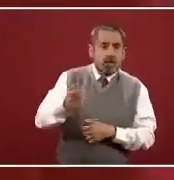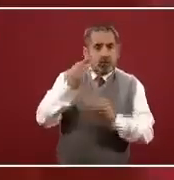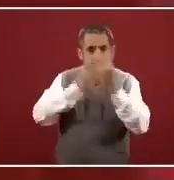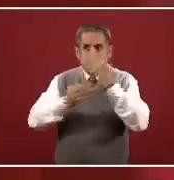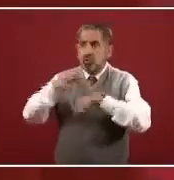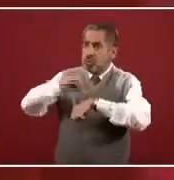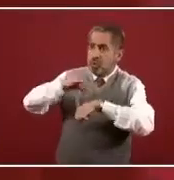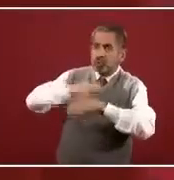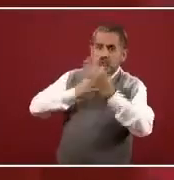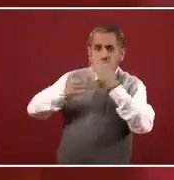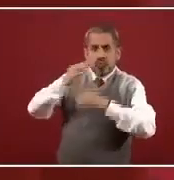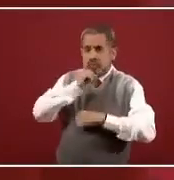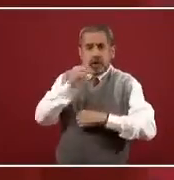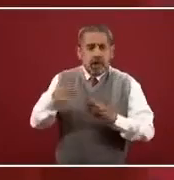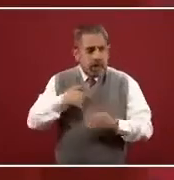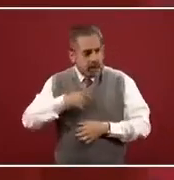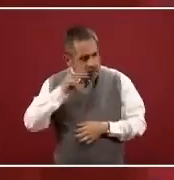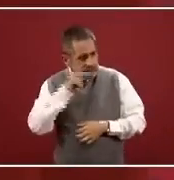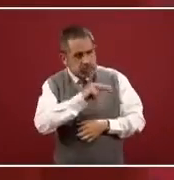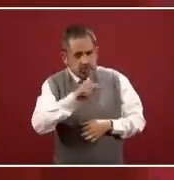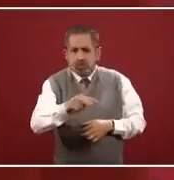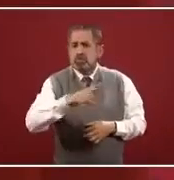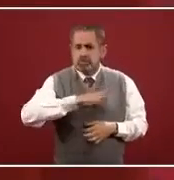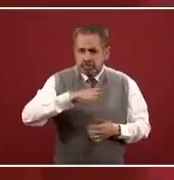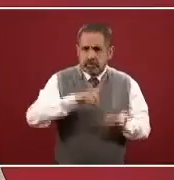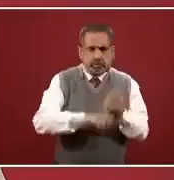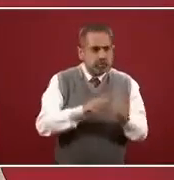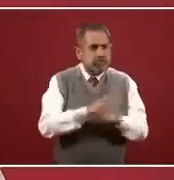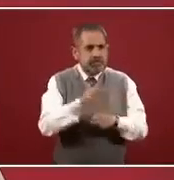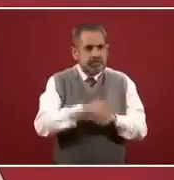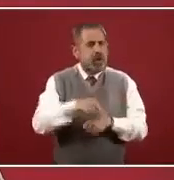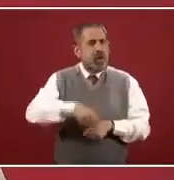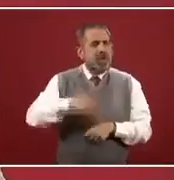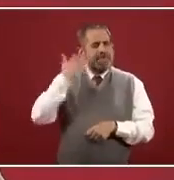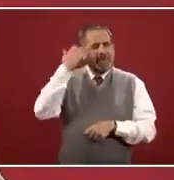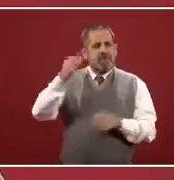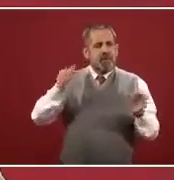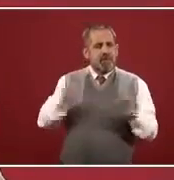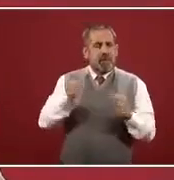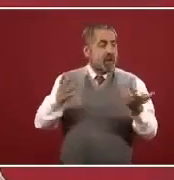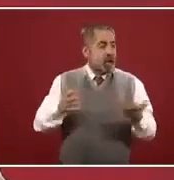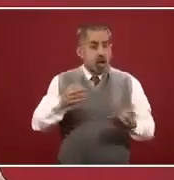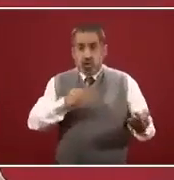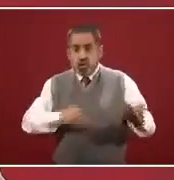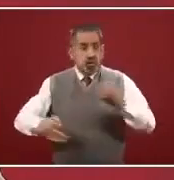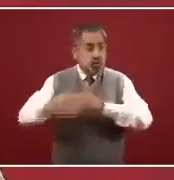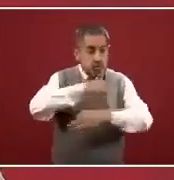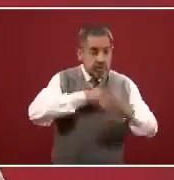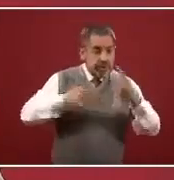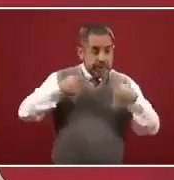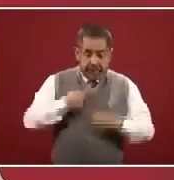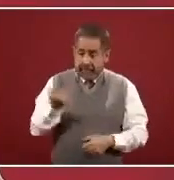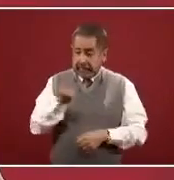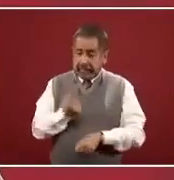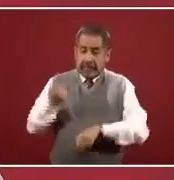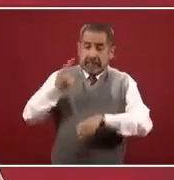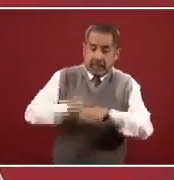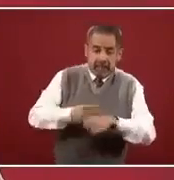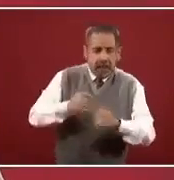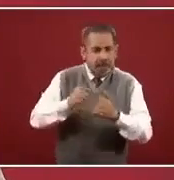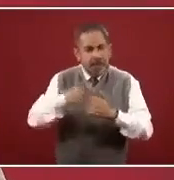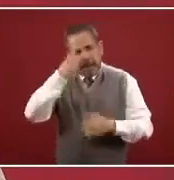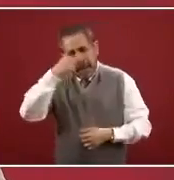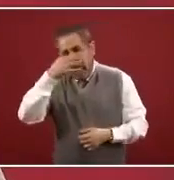médica. Es un poco lo que vemos en el hoy, en las temporadas invernales. No todas las personas demandan atención médica por un cuadro gripal,